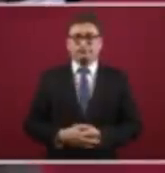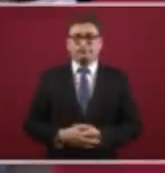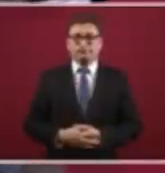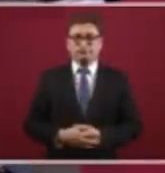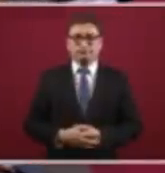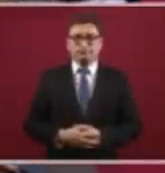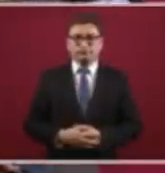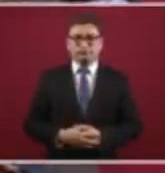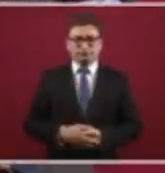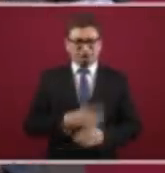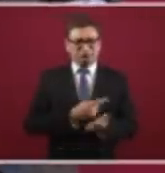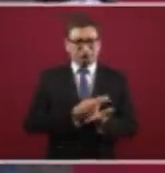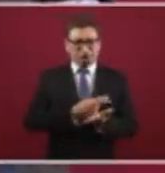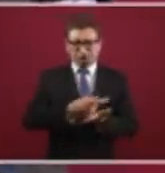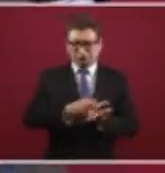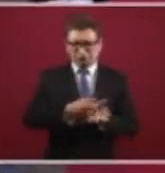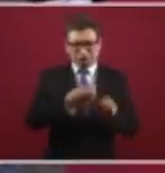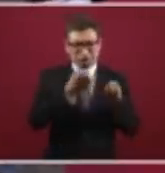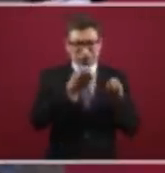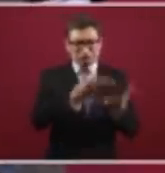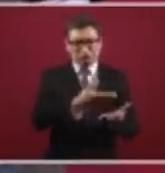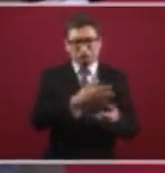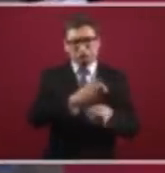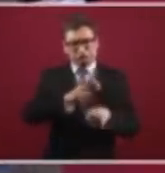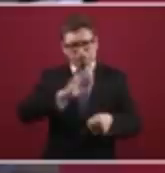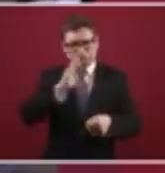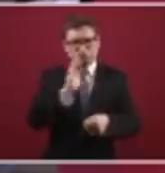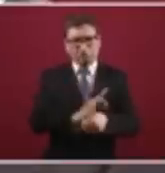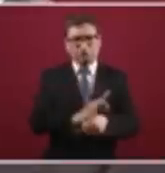recompensar los protegerlos